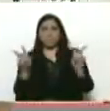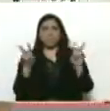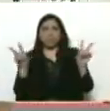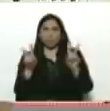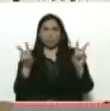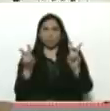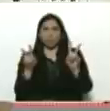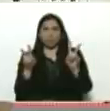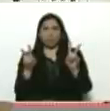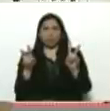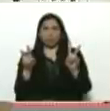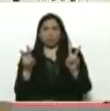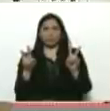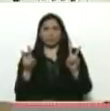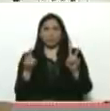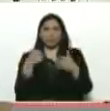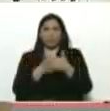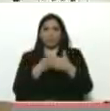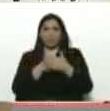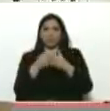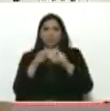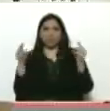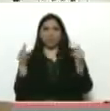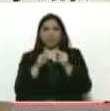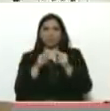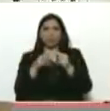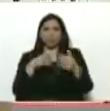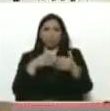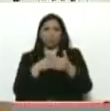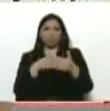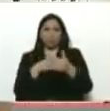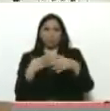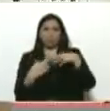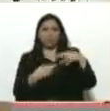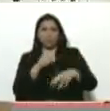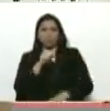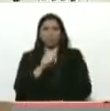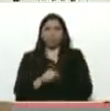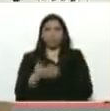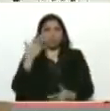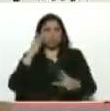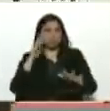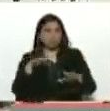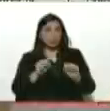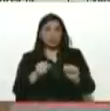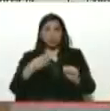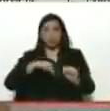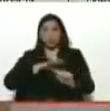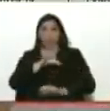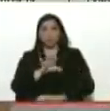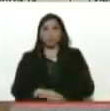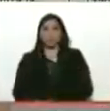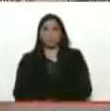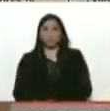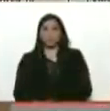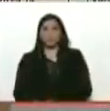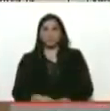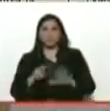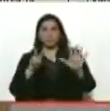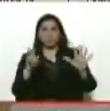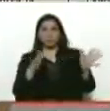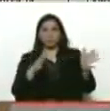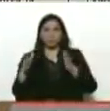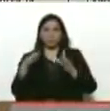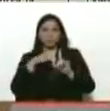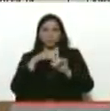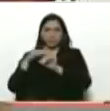las fuerzas patrióticas contra las fuerzas contrarrevolucionarias que intentaban invadir nuestra patria. 7 de marzo, atacan